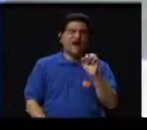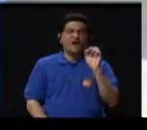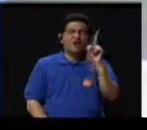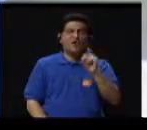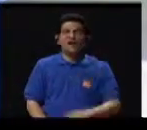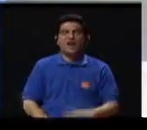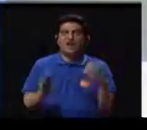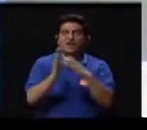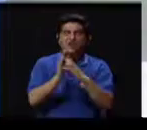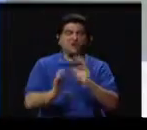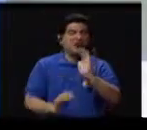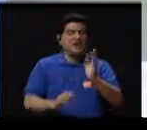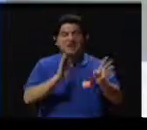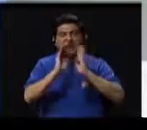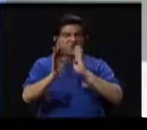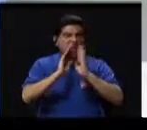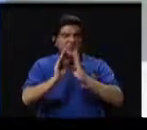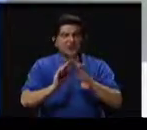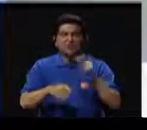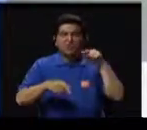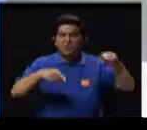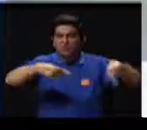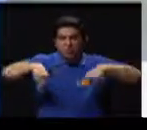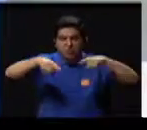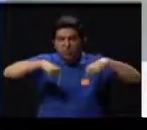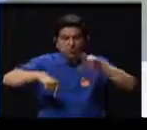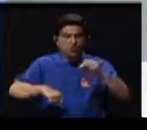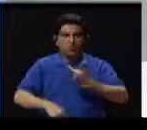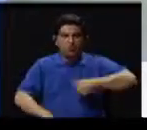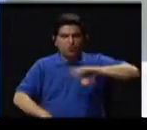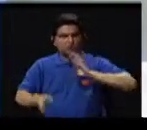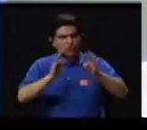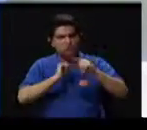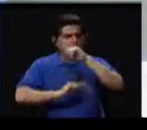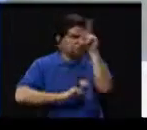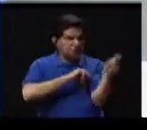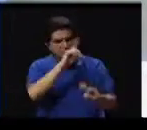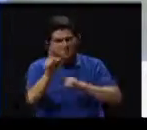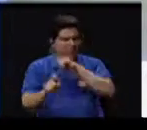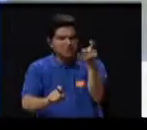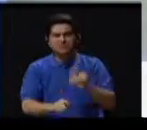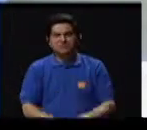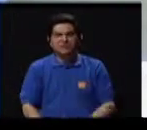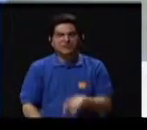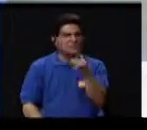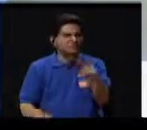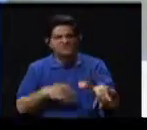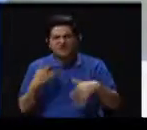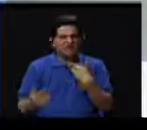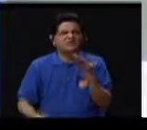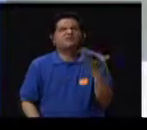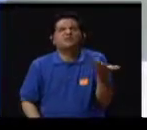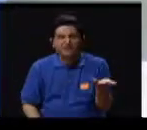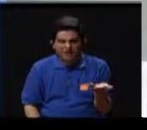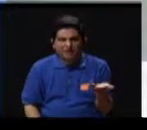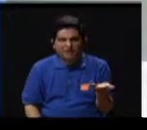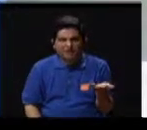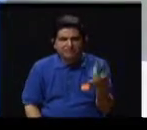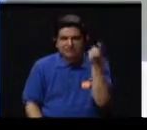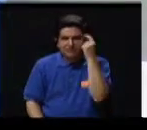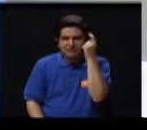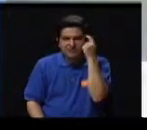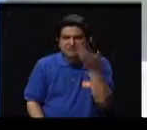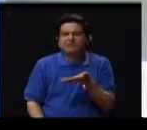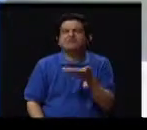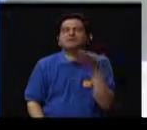es el guión, vamos a grabar al chiquito hablando de tal y tal. No, era nosotras hablando y realmente preguntándoles a ellos, ¿qué les hace sentir?